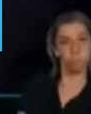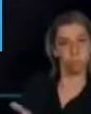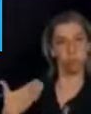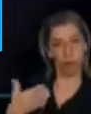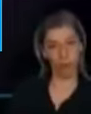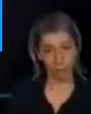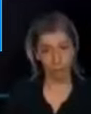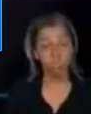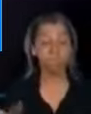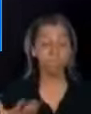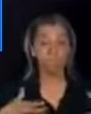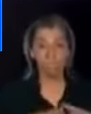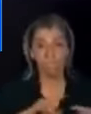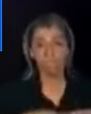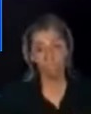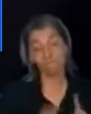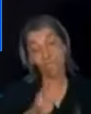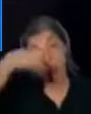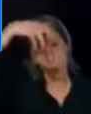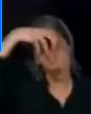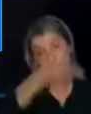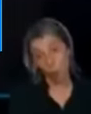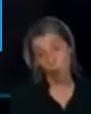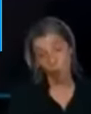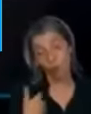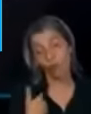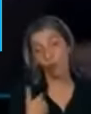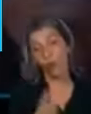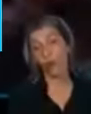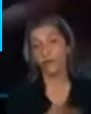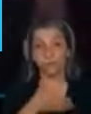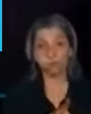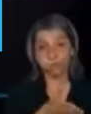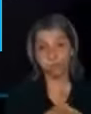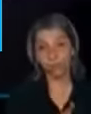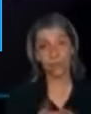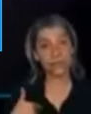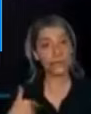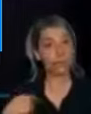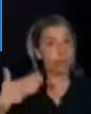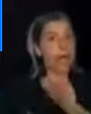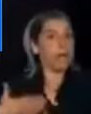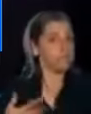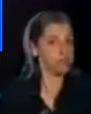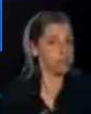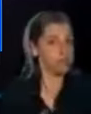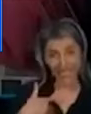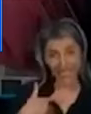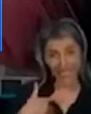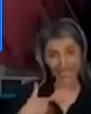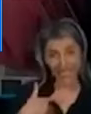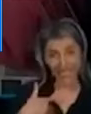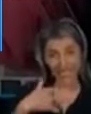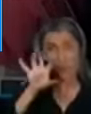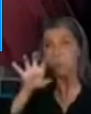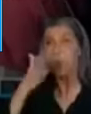hecho de que tuviesen que agarrar y responderle las preguntas los unos a los otros e intercambiar opiniones sobre algunas cuestiones, tal vez polemizar,